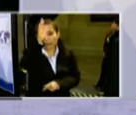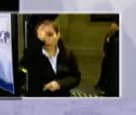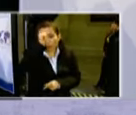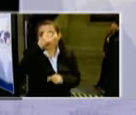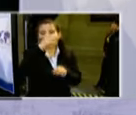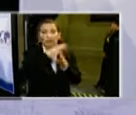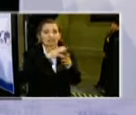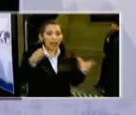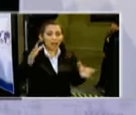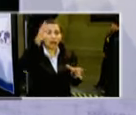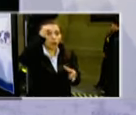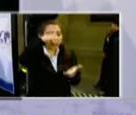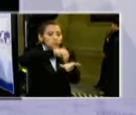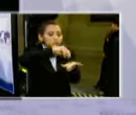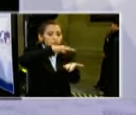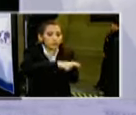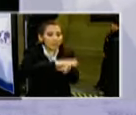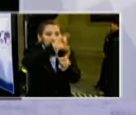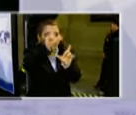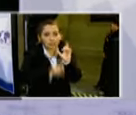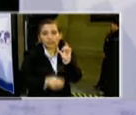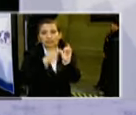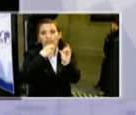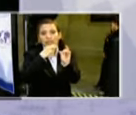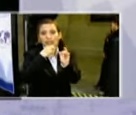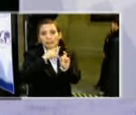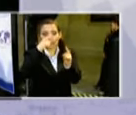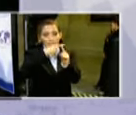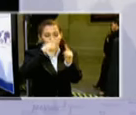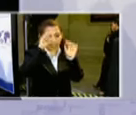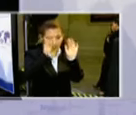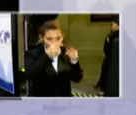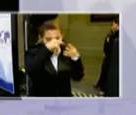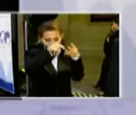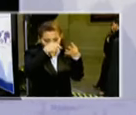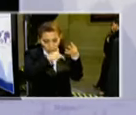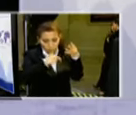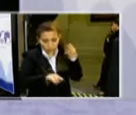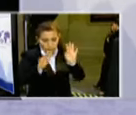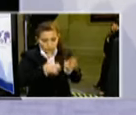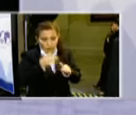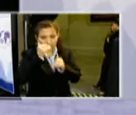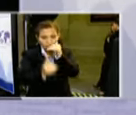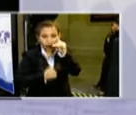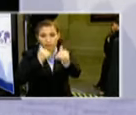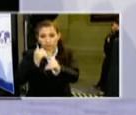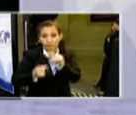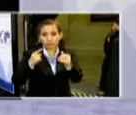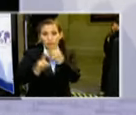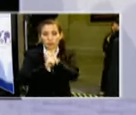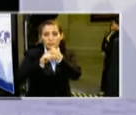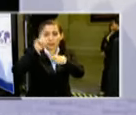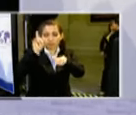un gran pacto nacional que permita avanzar en tareas esenciales que logren combatir los retos actuales que enfrenta